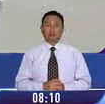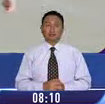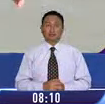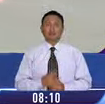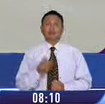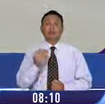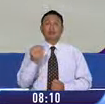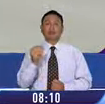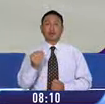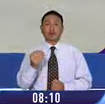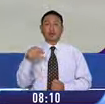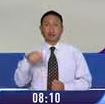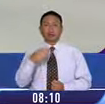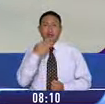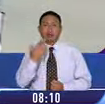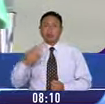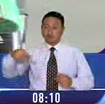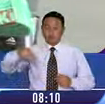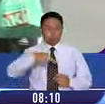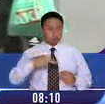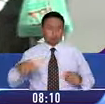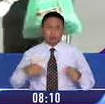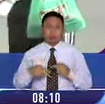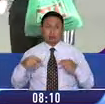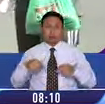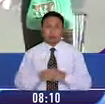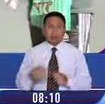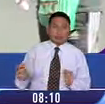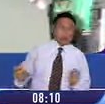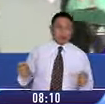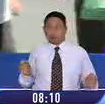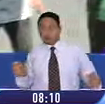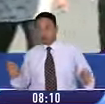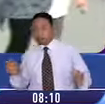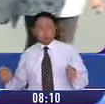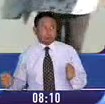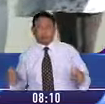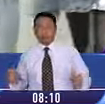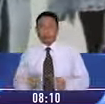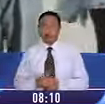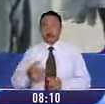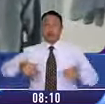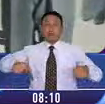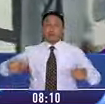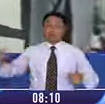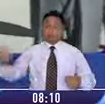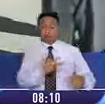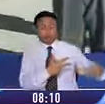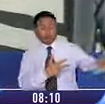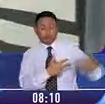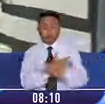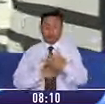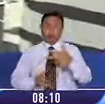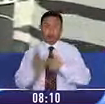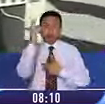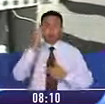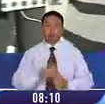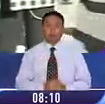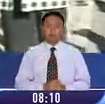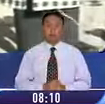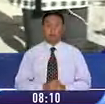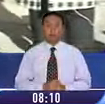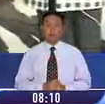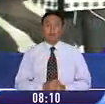los muchachos no tienen ni por dónde transitar, toca estar toreando en veces con los motorizados que pasan de la transversal de